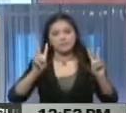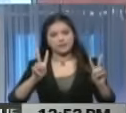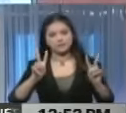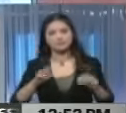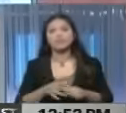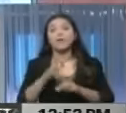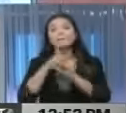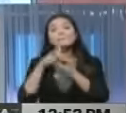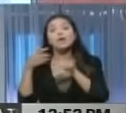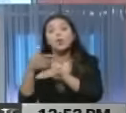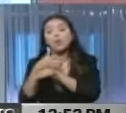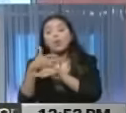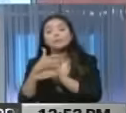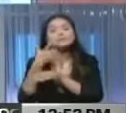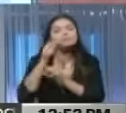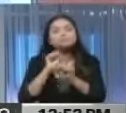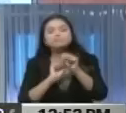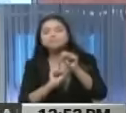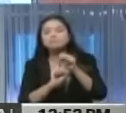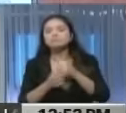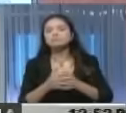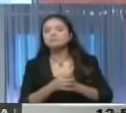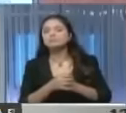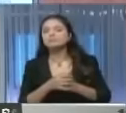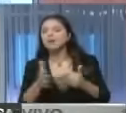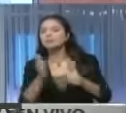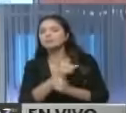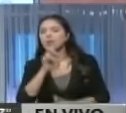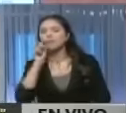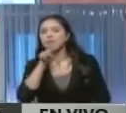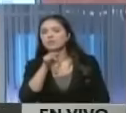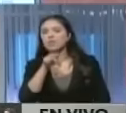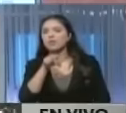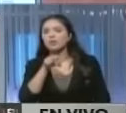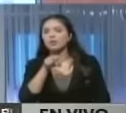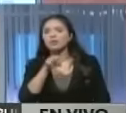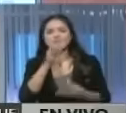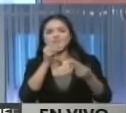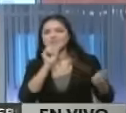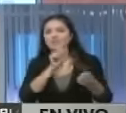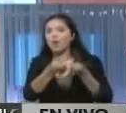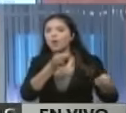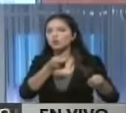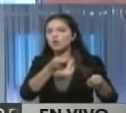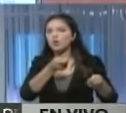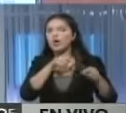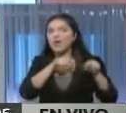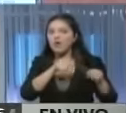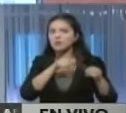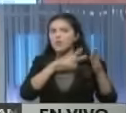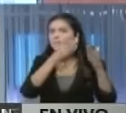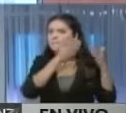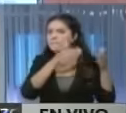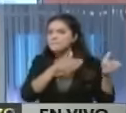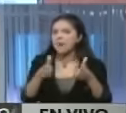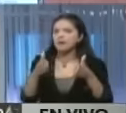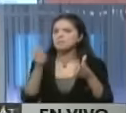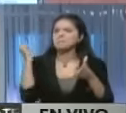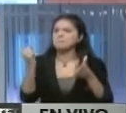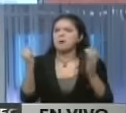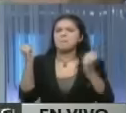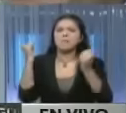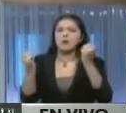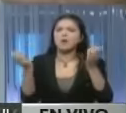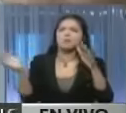preventiva del gobierno nacional desmanteló una masacre. Era la reedición del plan del año